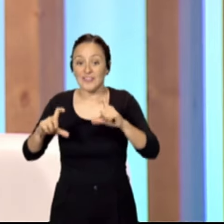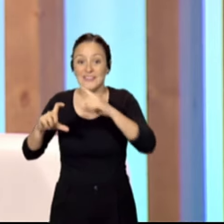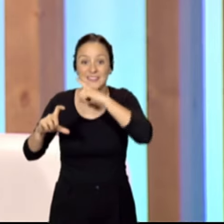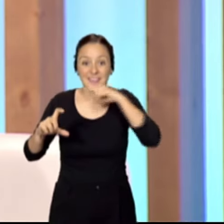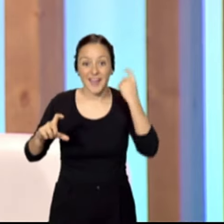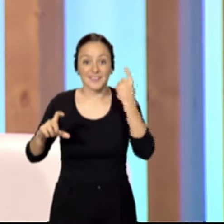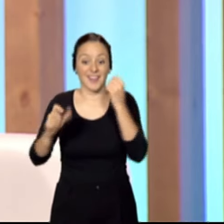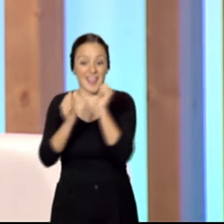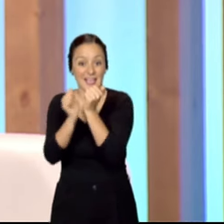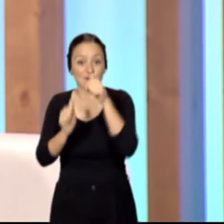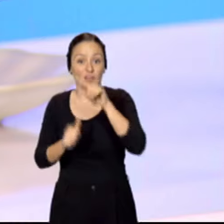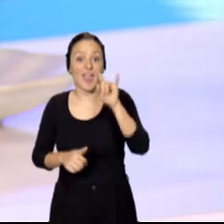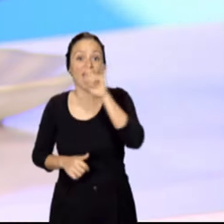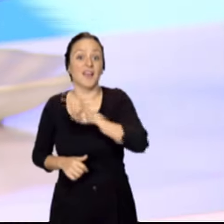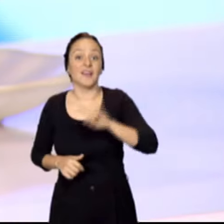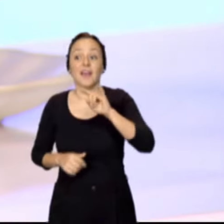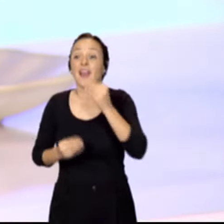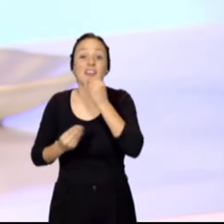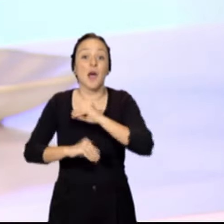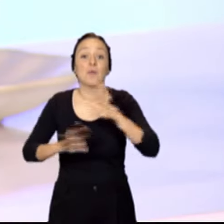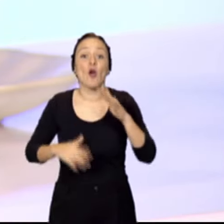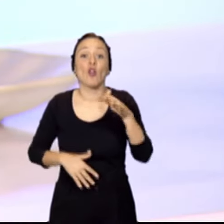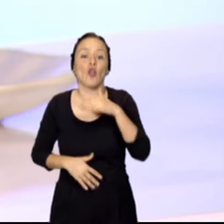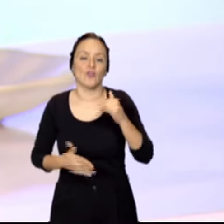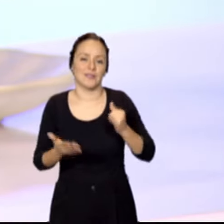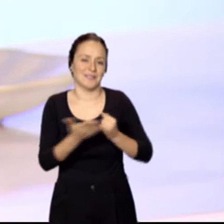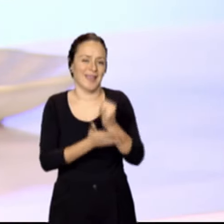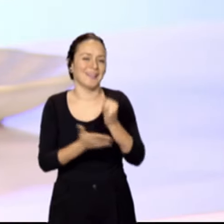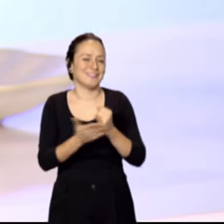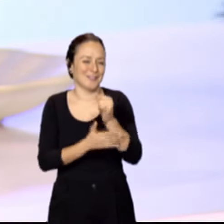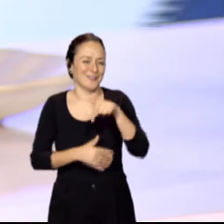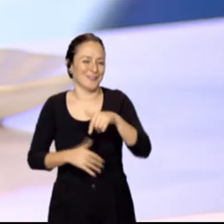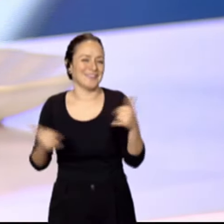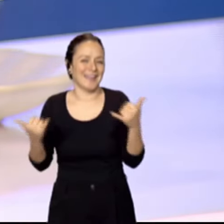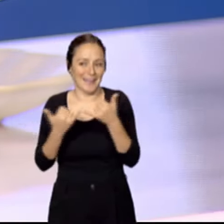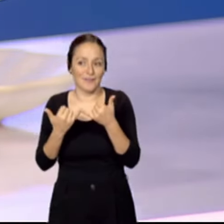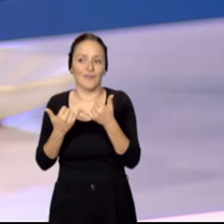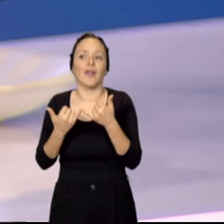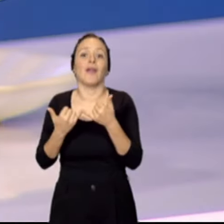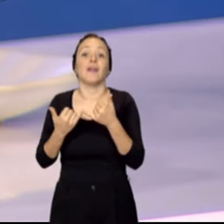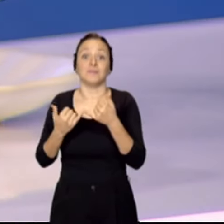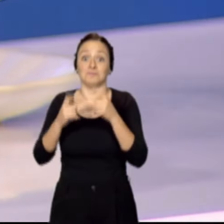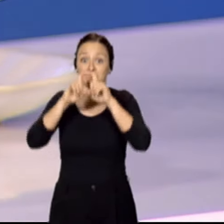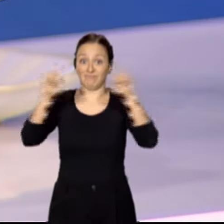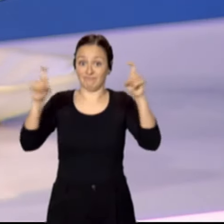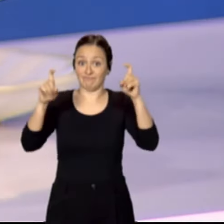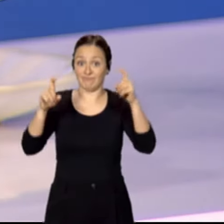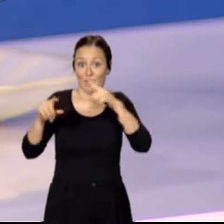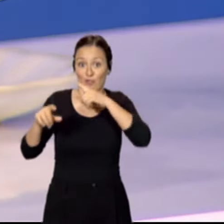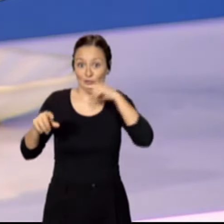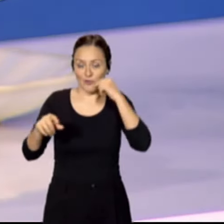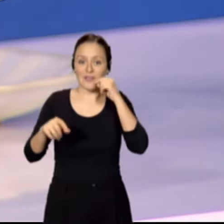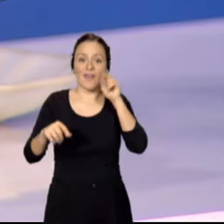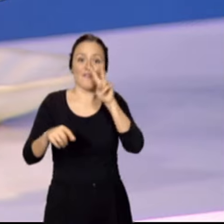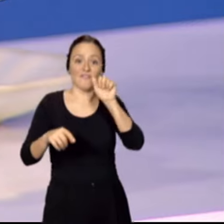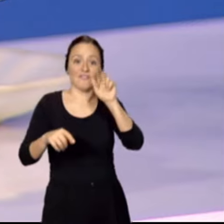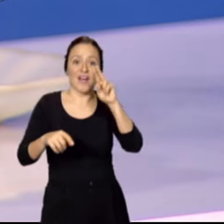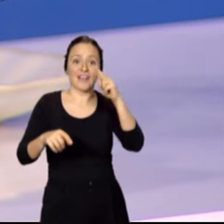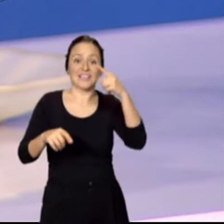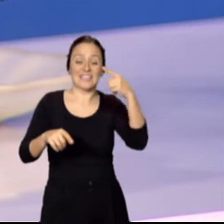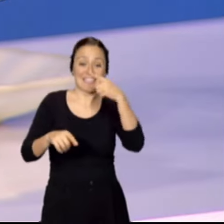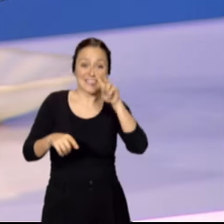en San Isidro en el sur de tenerife El Obrador bargu cheesecake ahí lo tienen acaba de ganar el premio en la feria del queso